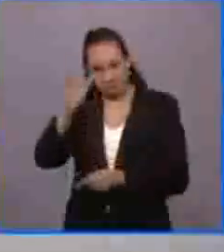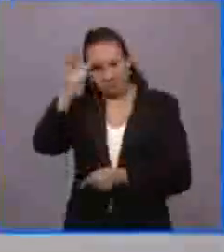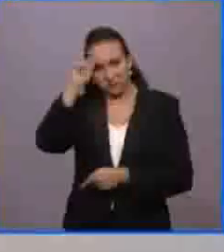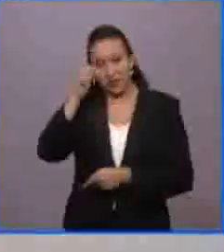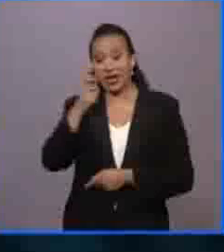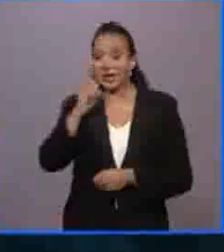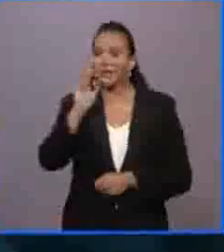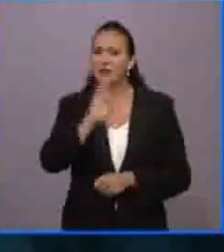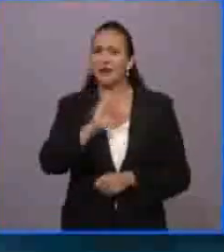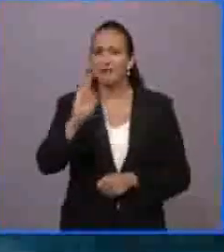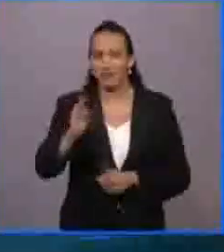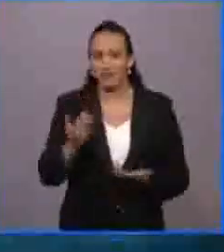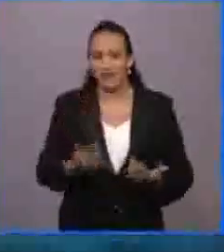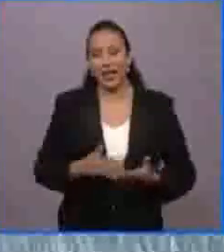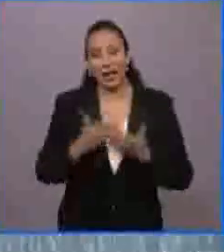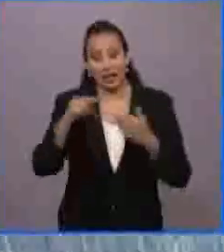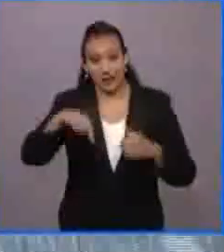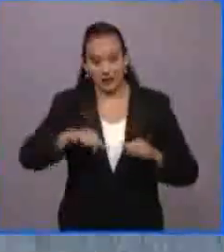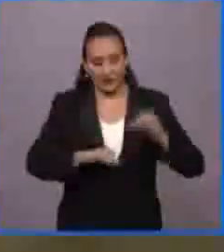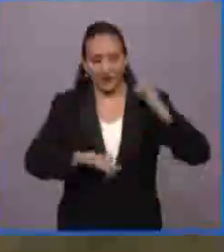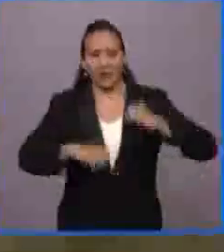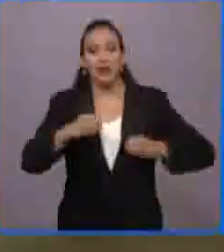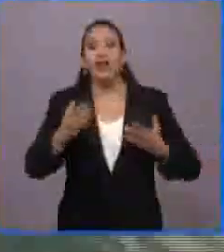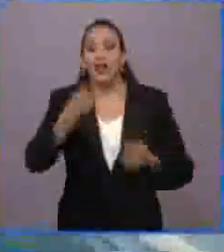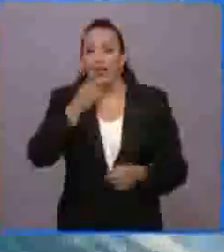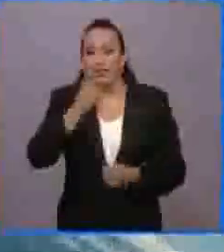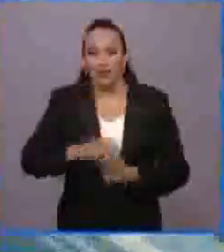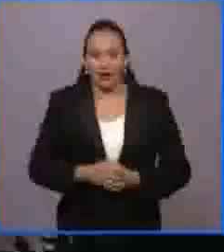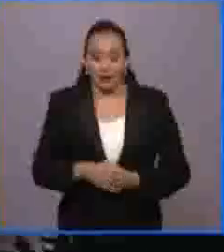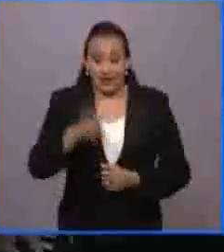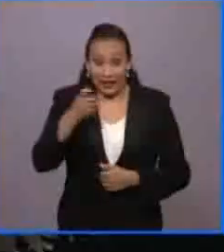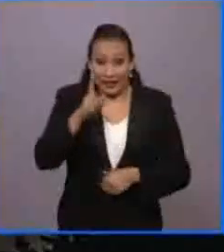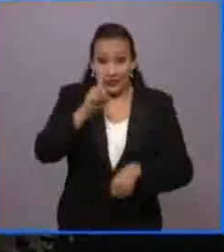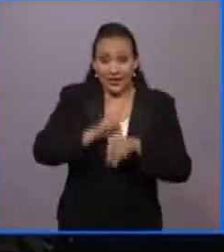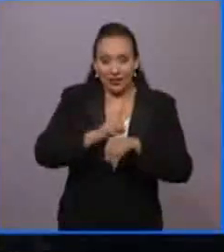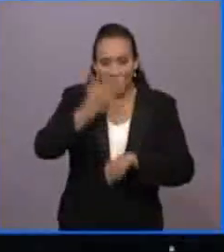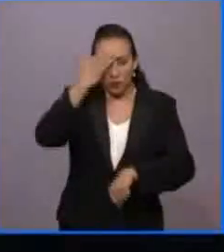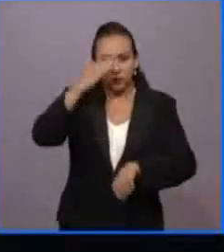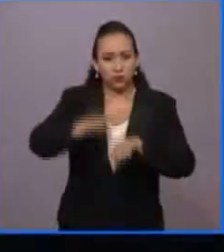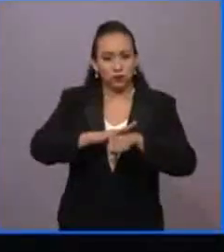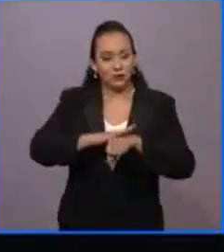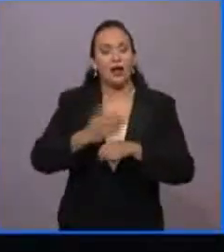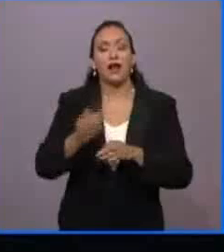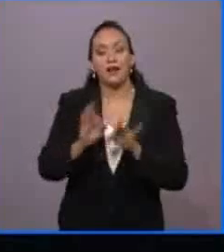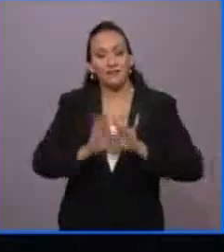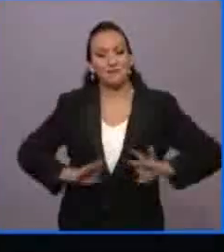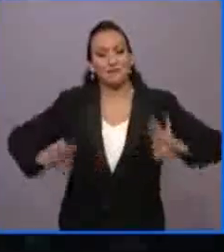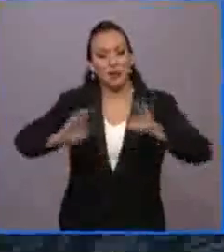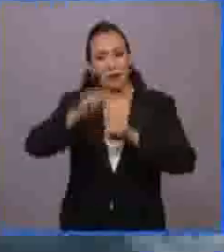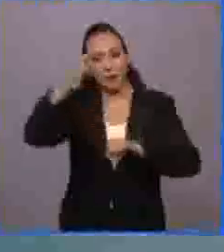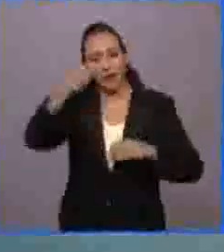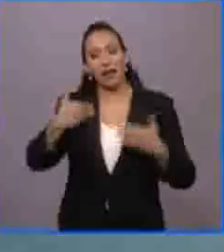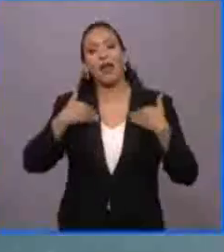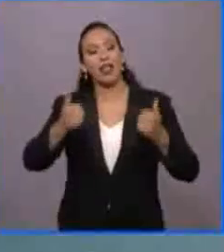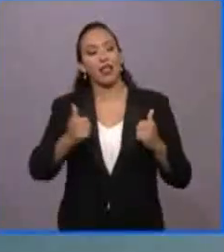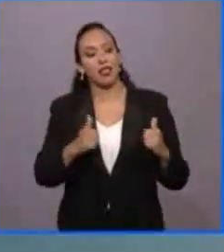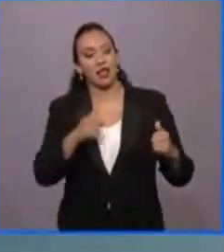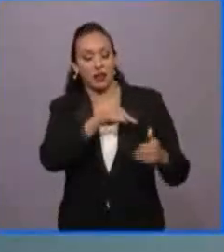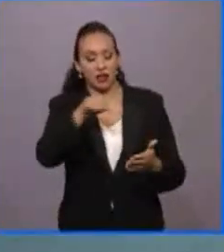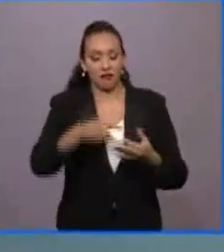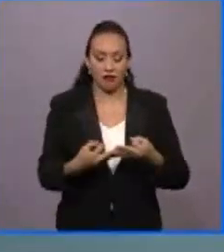a esta fecha, el Poder Judicial de la Federación señaló que este día recuerda la importancia de preservar nuestros